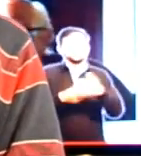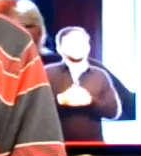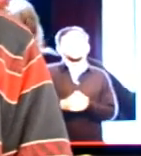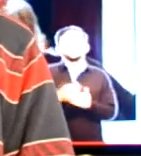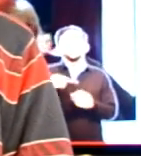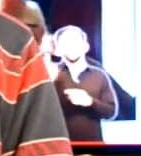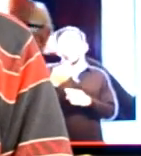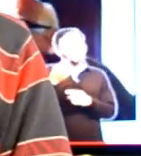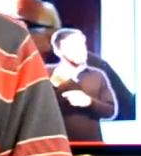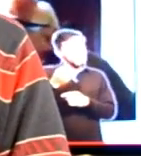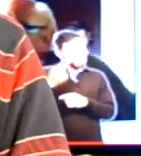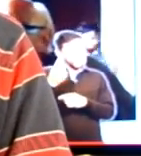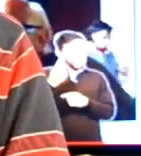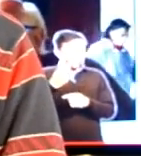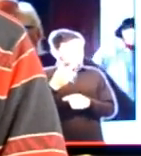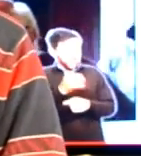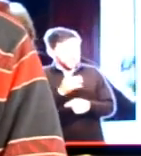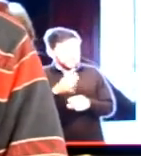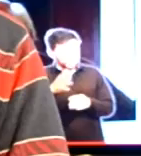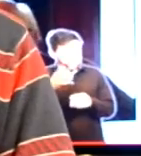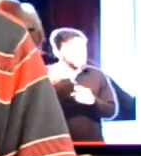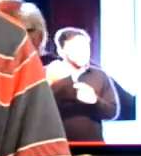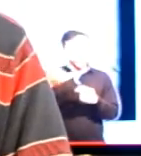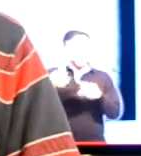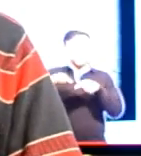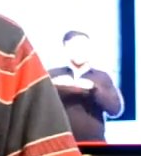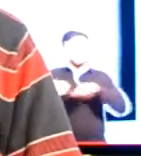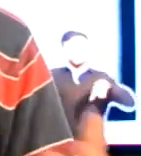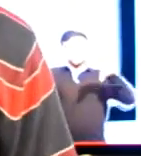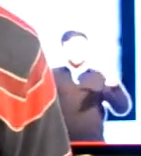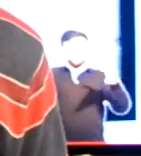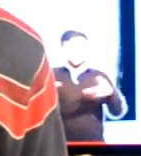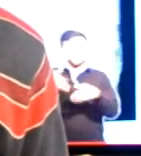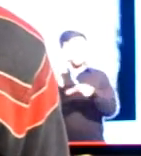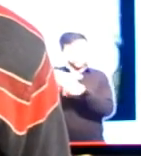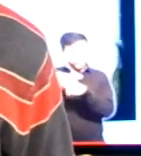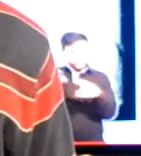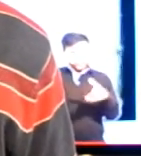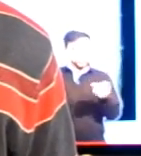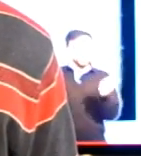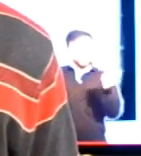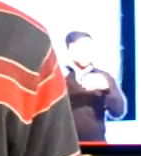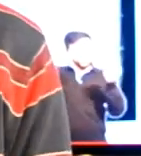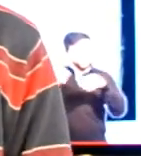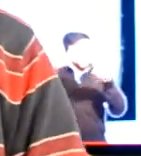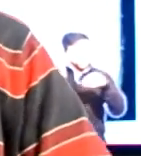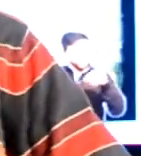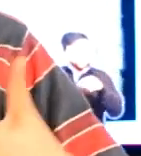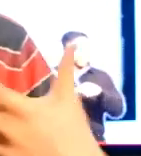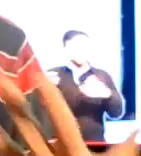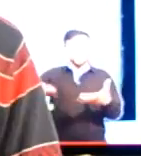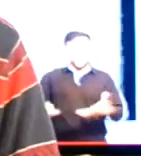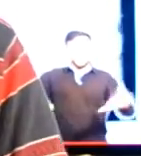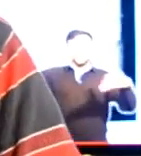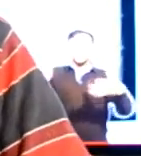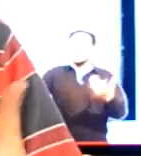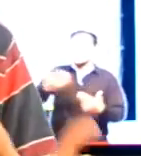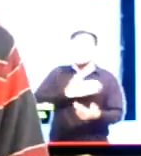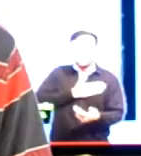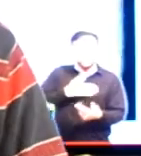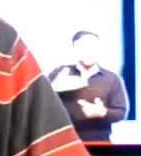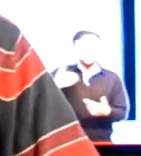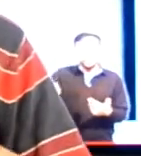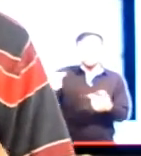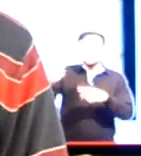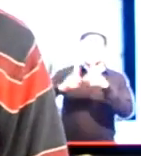sea, somos un museo, somos un centro de educación no formal también. Lo somos también. O sea, vienen niños, vienen